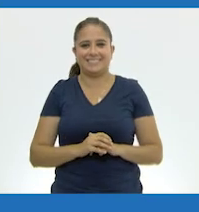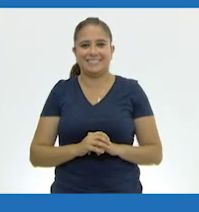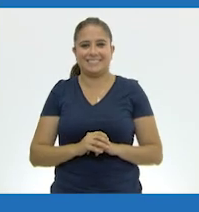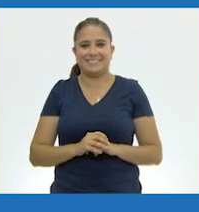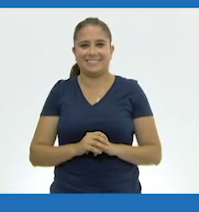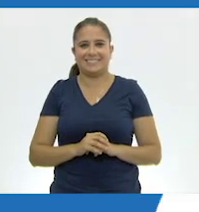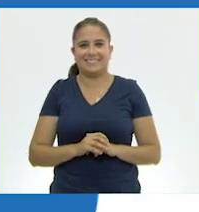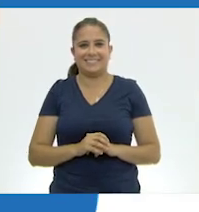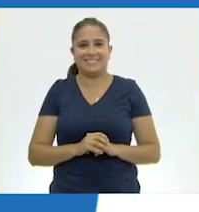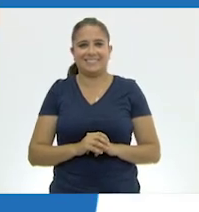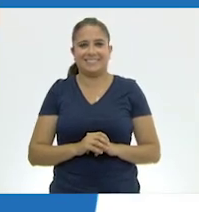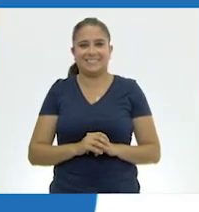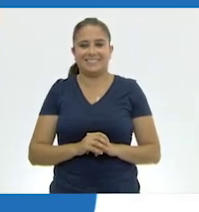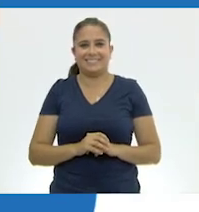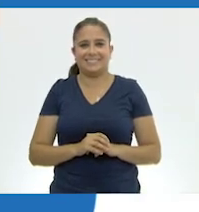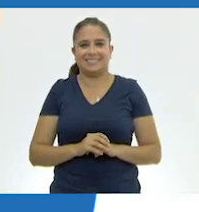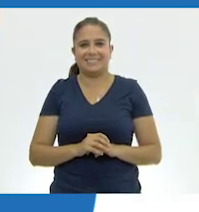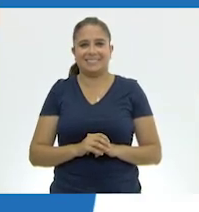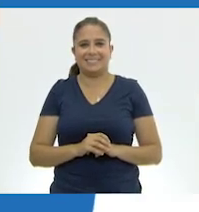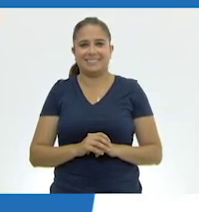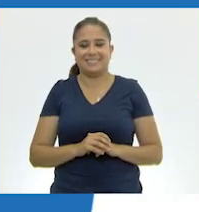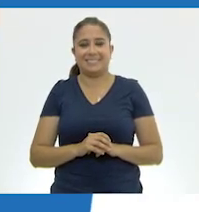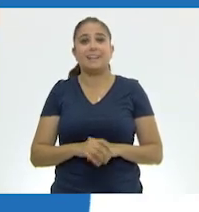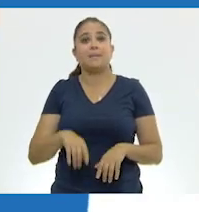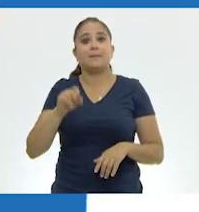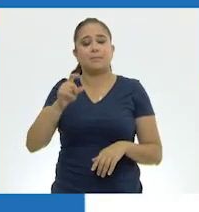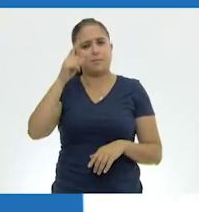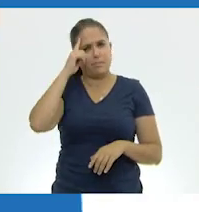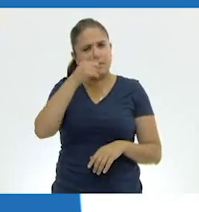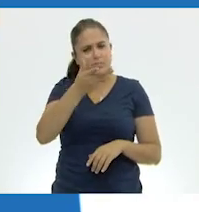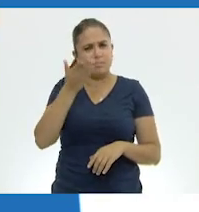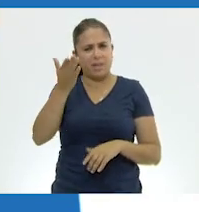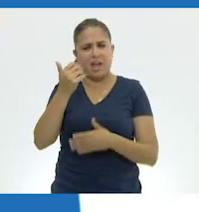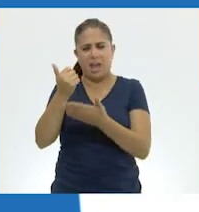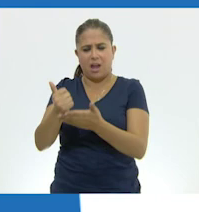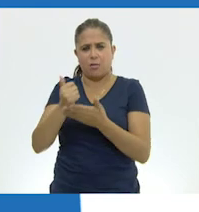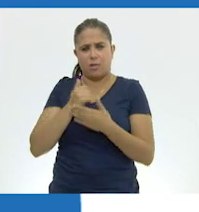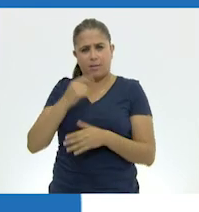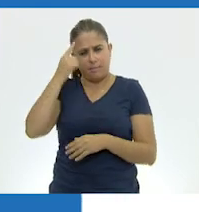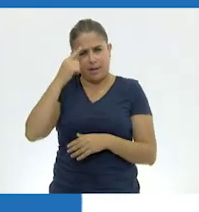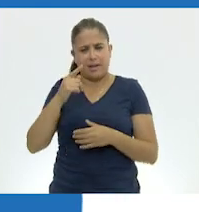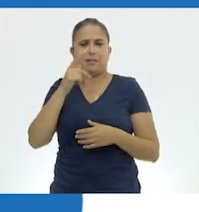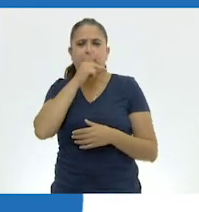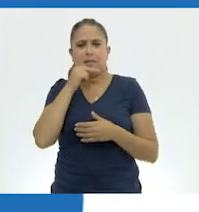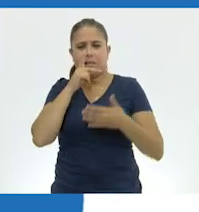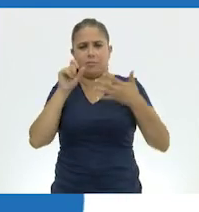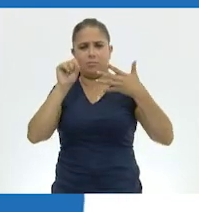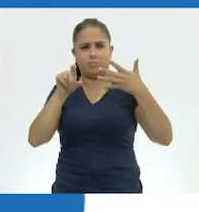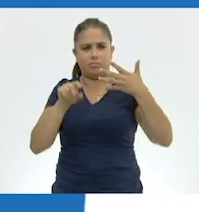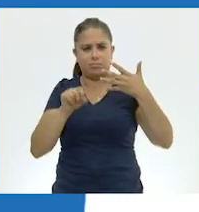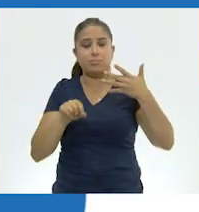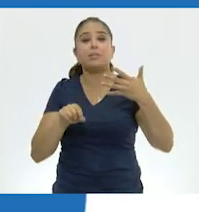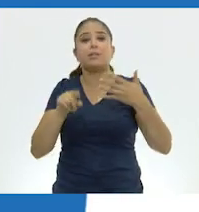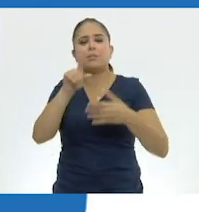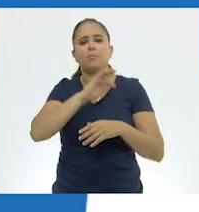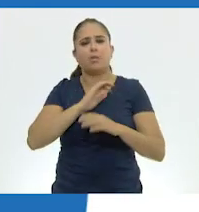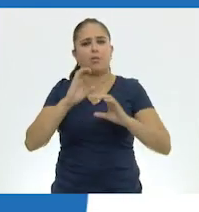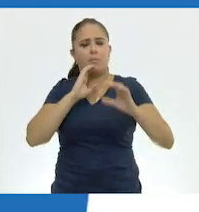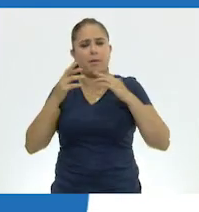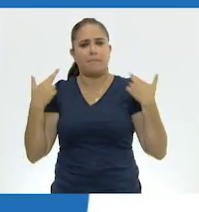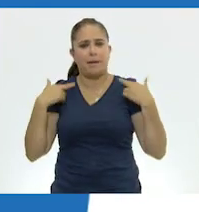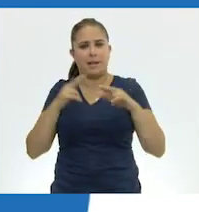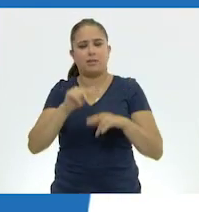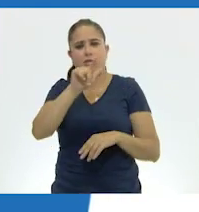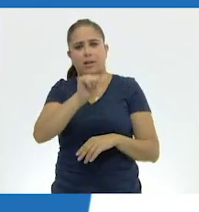Para solicitar apoyo pedagógico, comunícate con maestras y maestros de lunes a viernes de 8 a 20 horas al